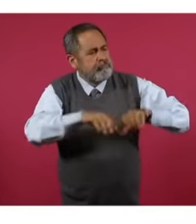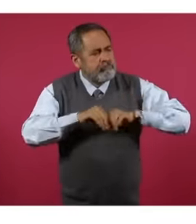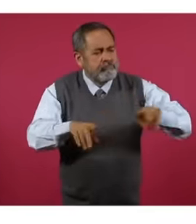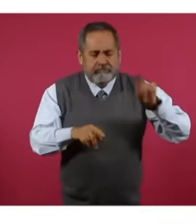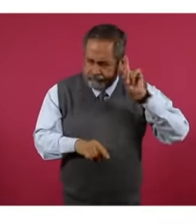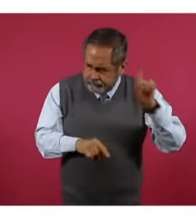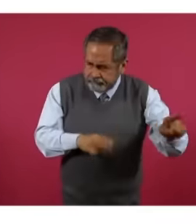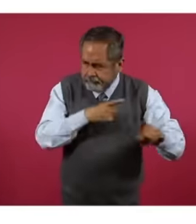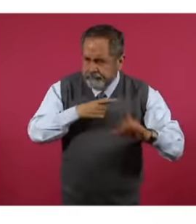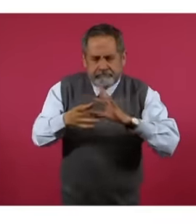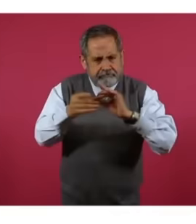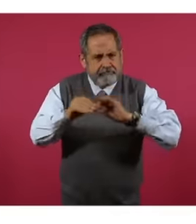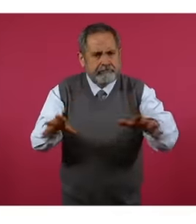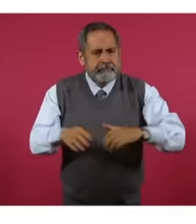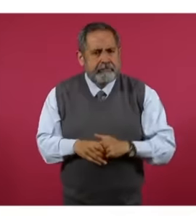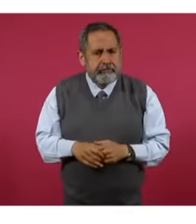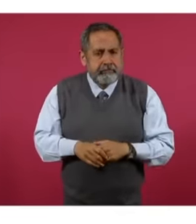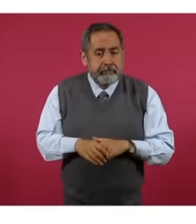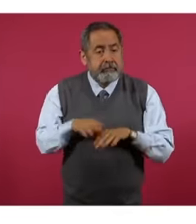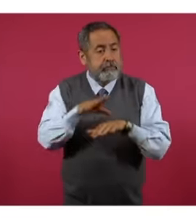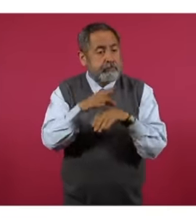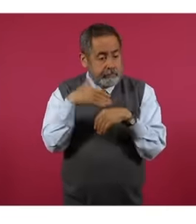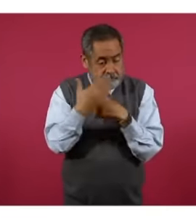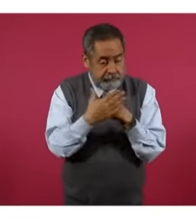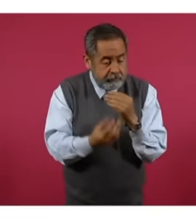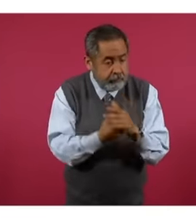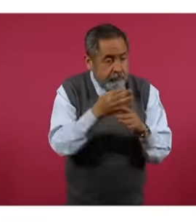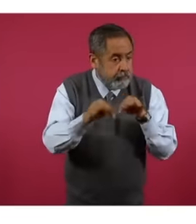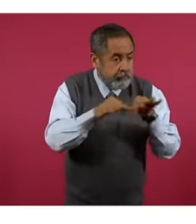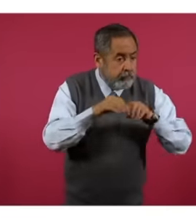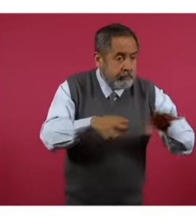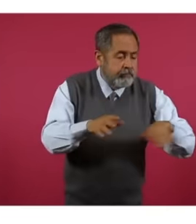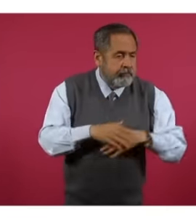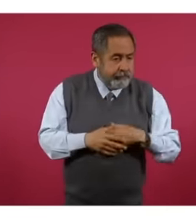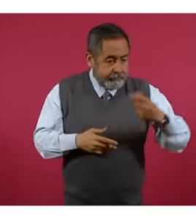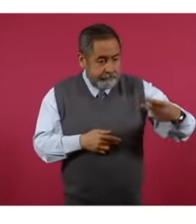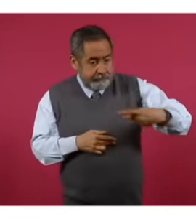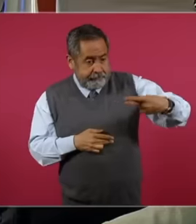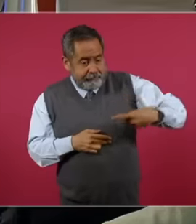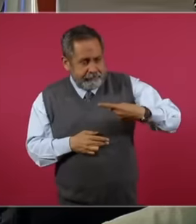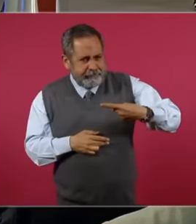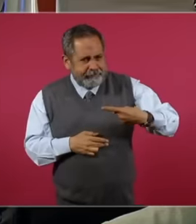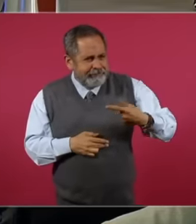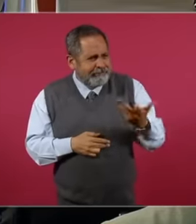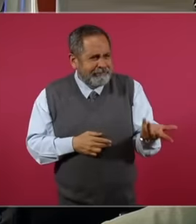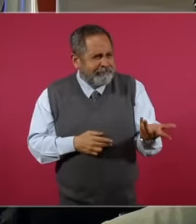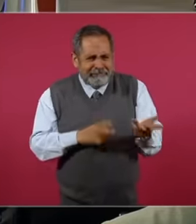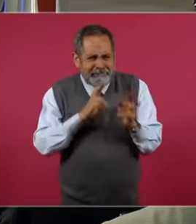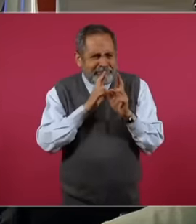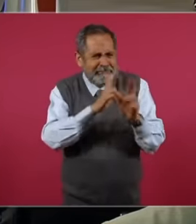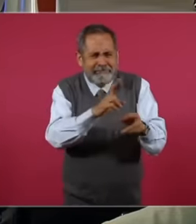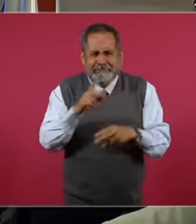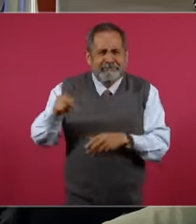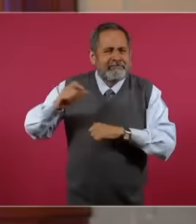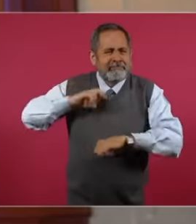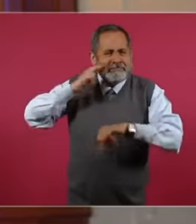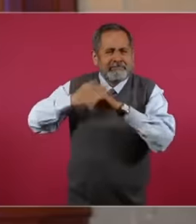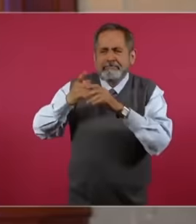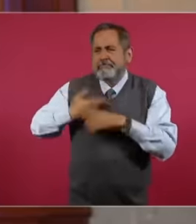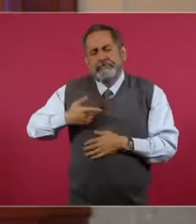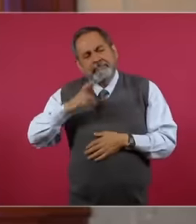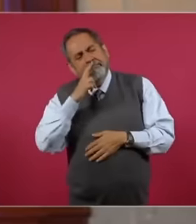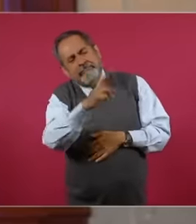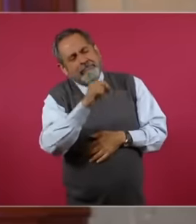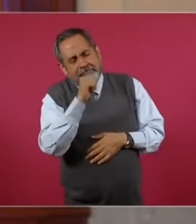publicación. Con respecto al nuevo trabajo que vas a publicar, las preguntas que haces no le corresponden al presidente de la República